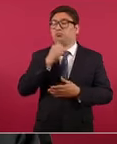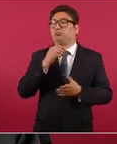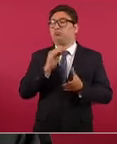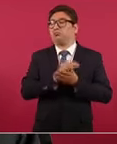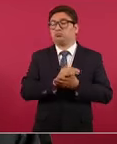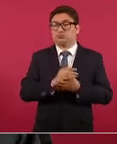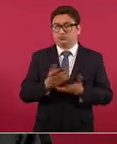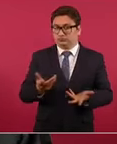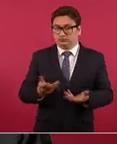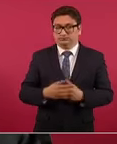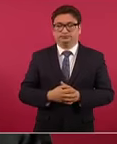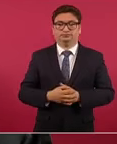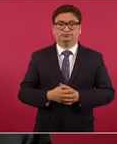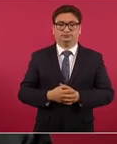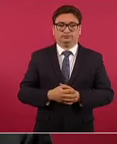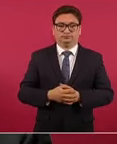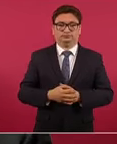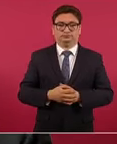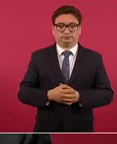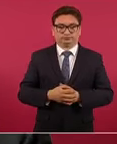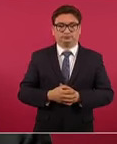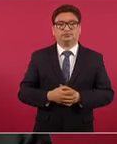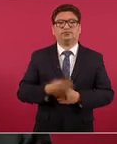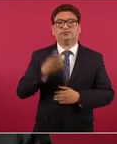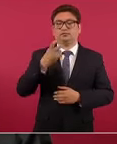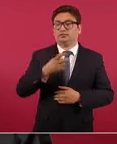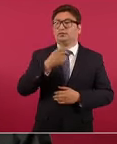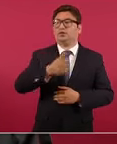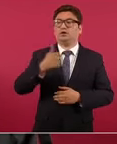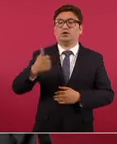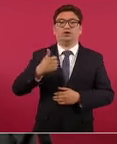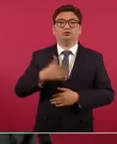es superación personal